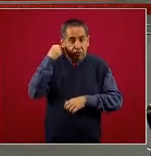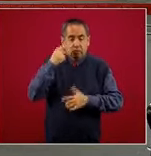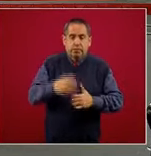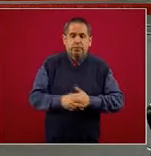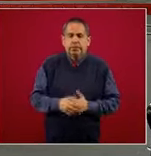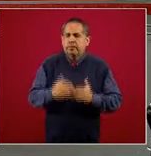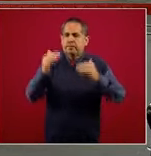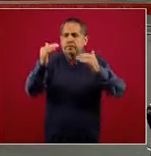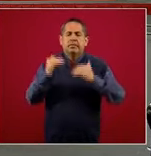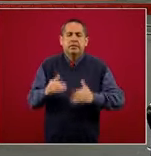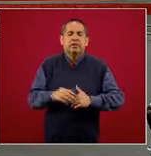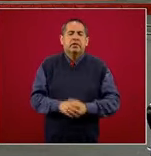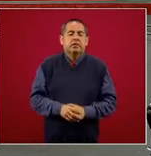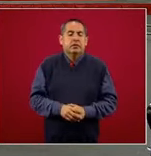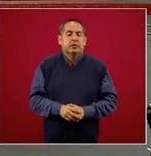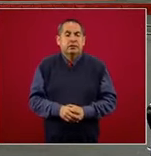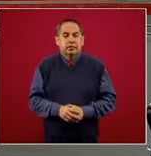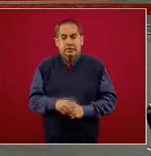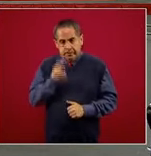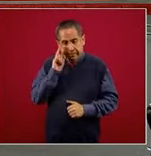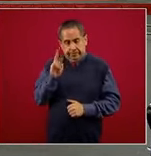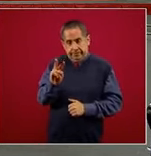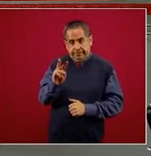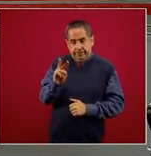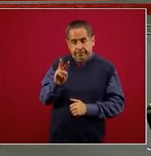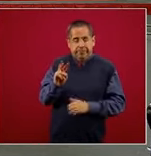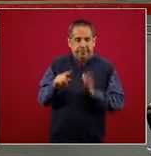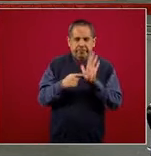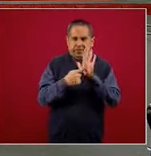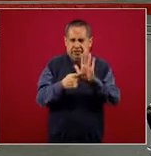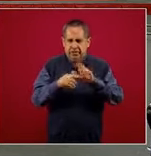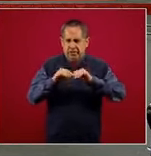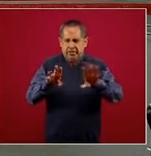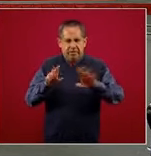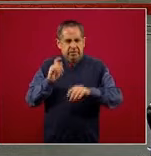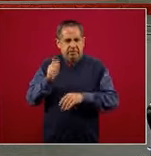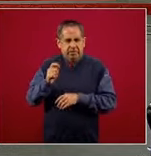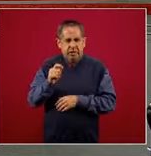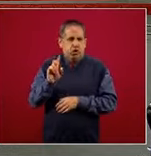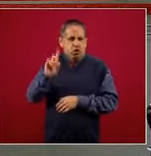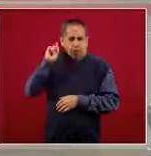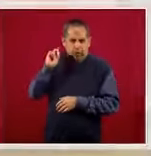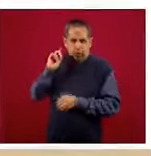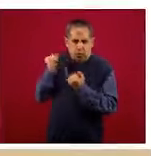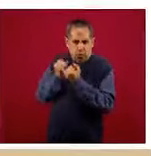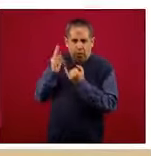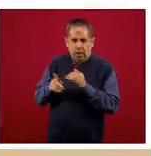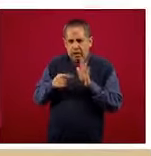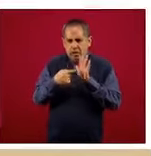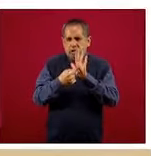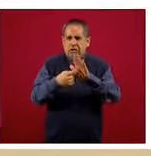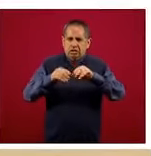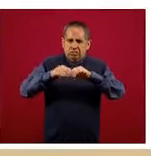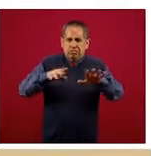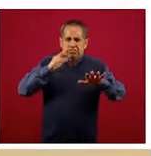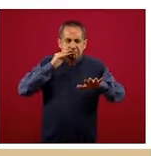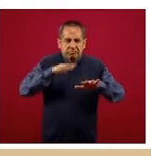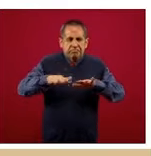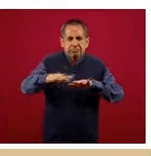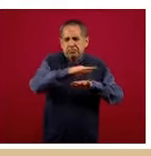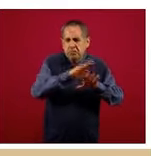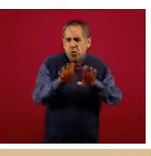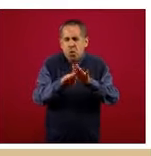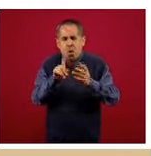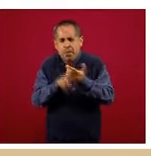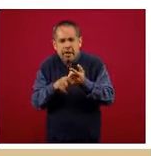siguiente diapositiva. Esta es una imagen que se ha estado presentando también desde el día domingo. Es una imagen que nos permite